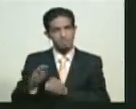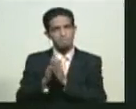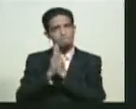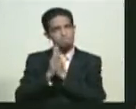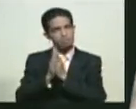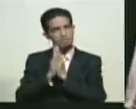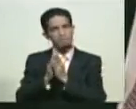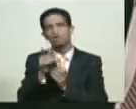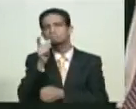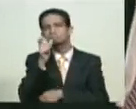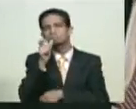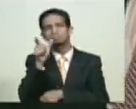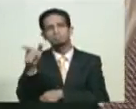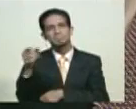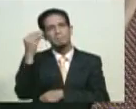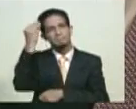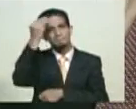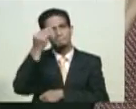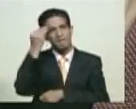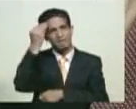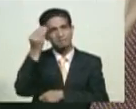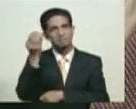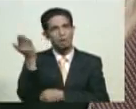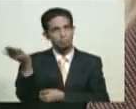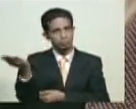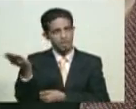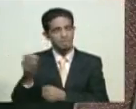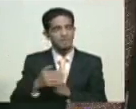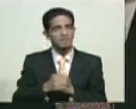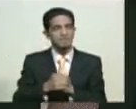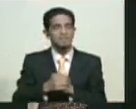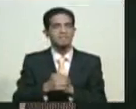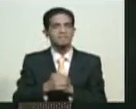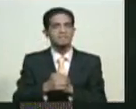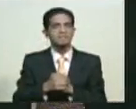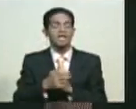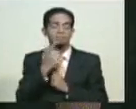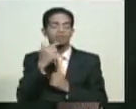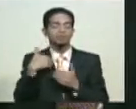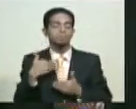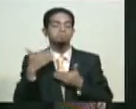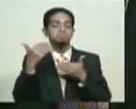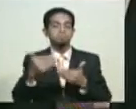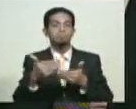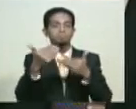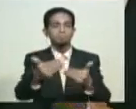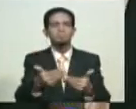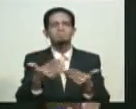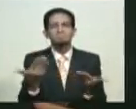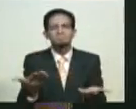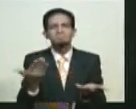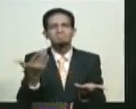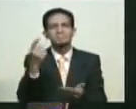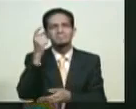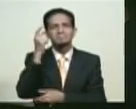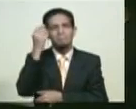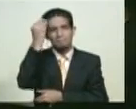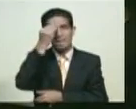Comparto un nuevo periodo de 60 días y proponernos como meta